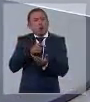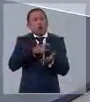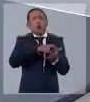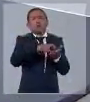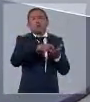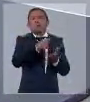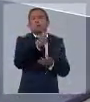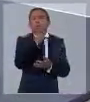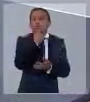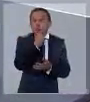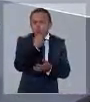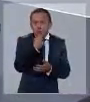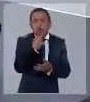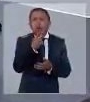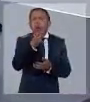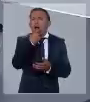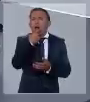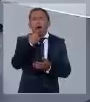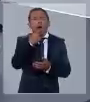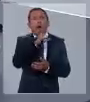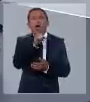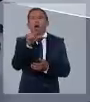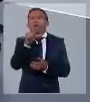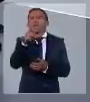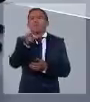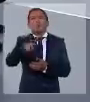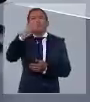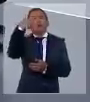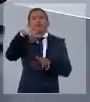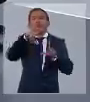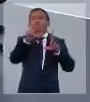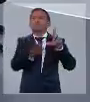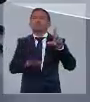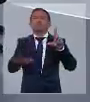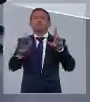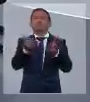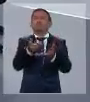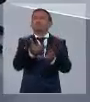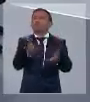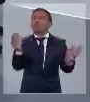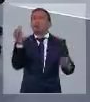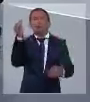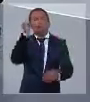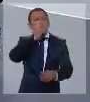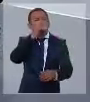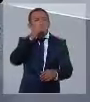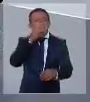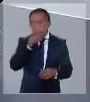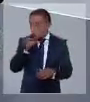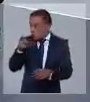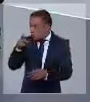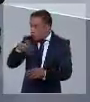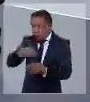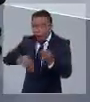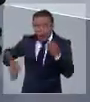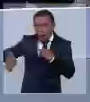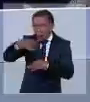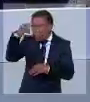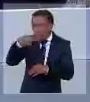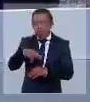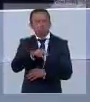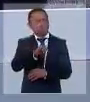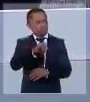gratuitos a todo el pueblo de México. Ese es mi planteamiento. A todo el pueblo de México, sí. Se